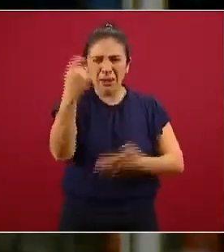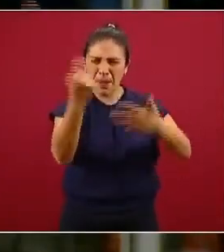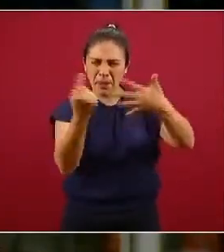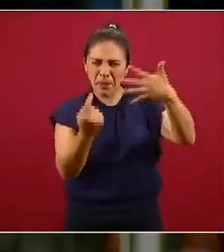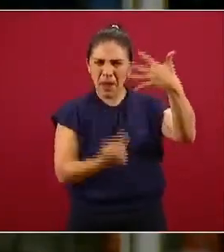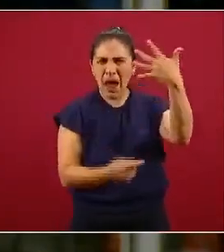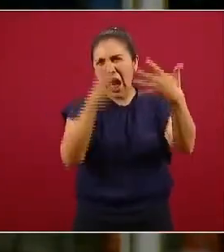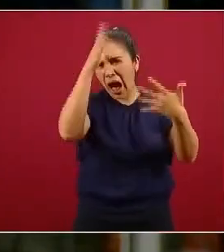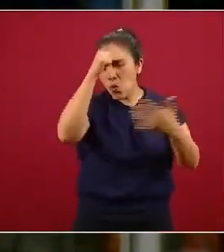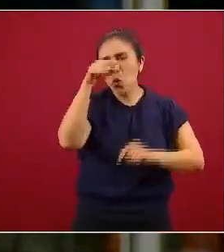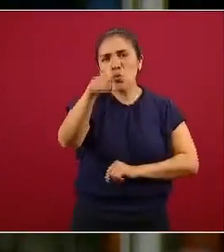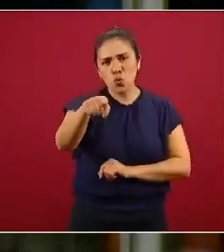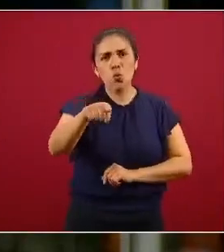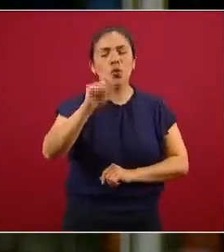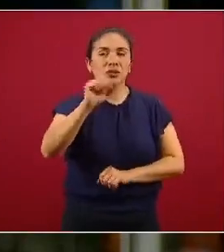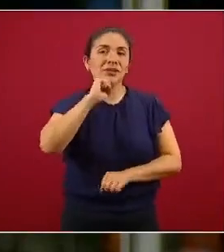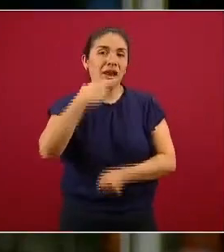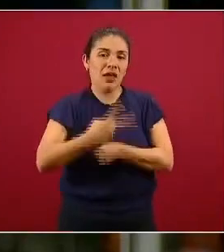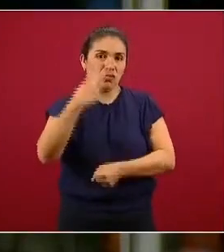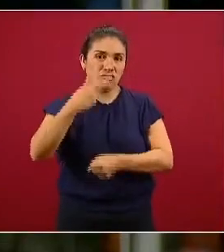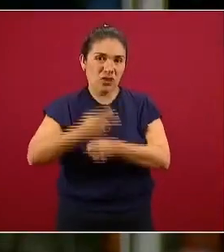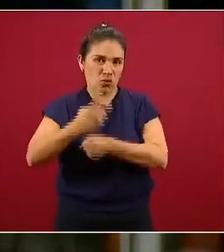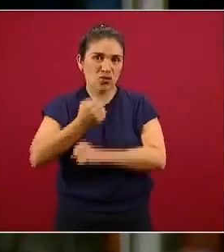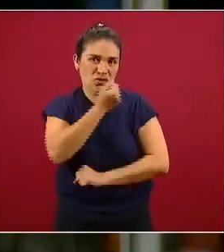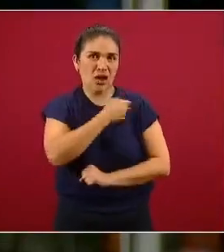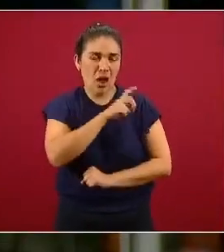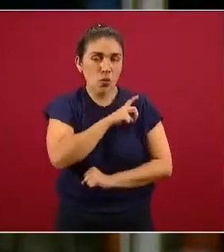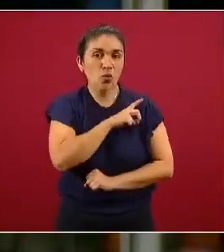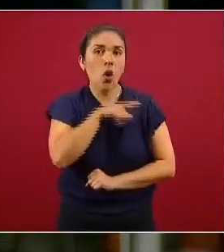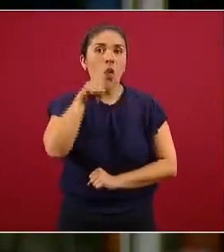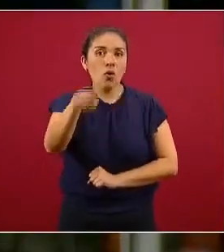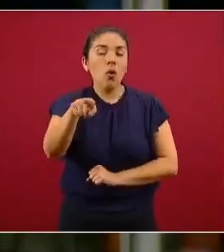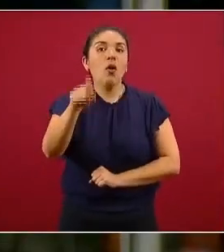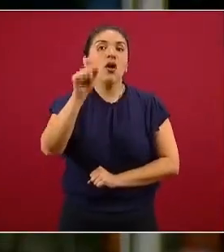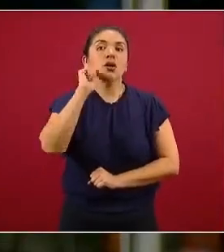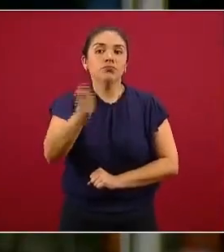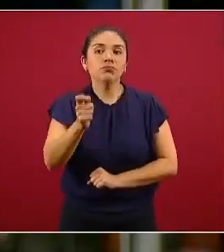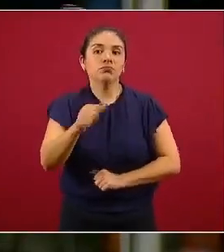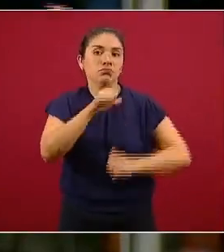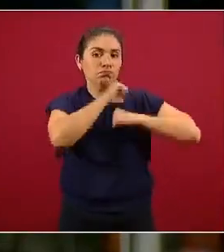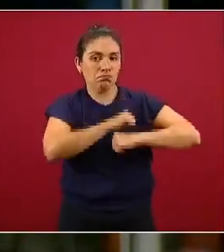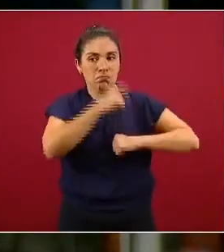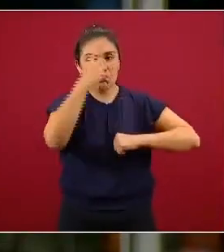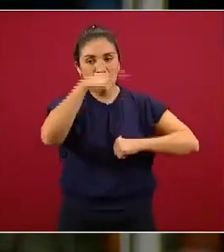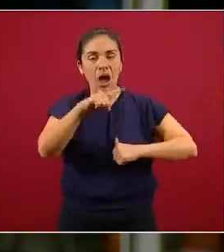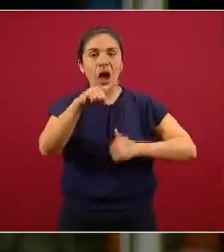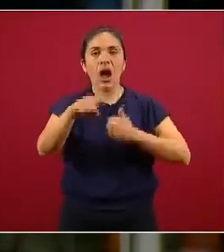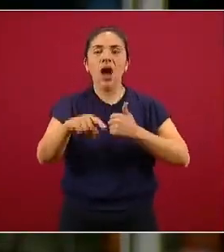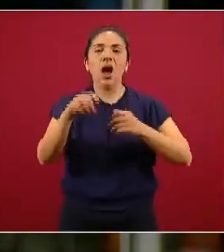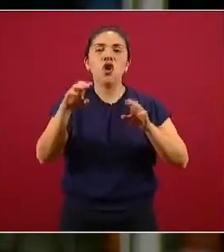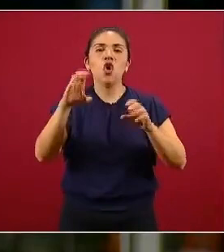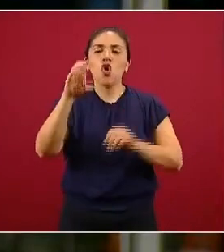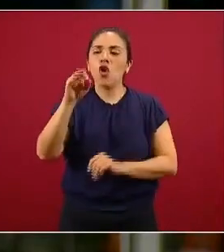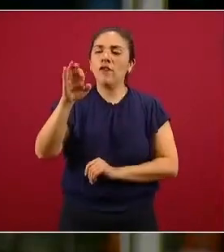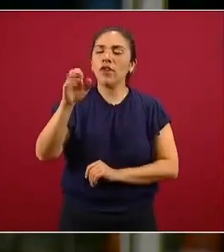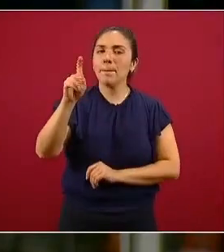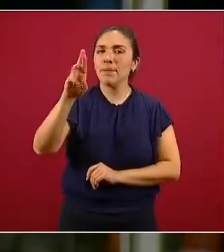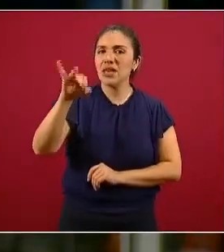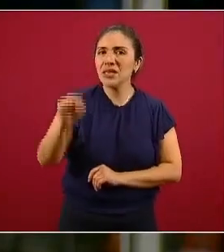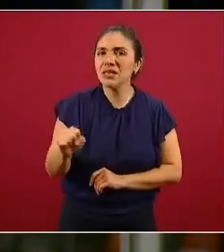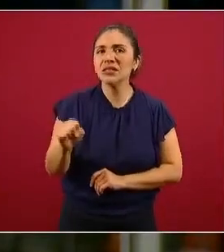cosas tengo en cuenta que usted es subsecretario de salud y que es este encargado de despacho de cofepris